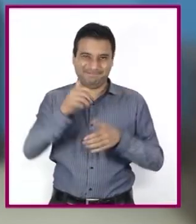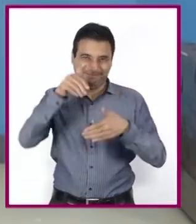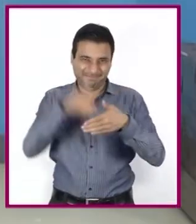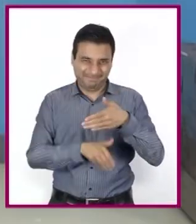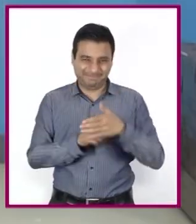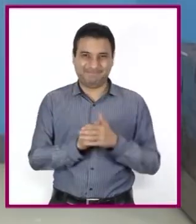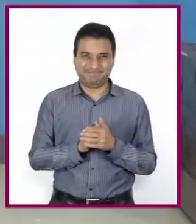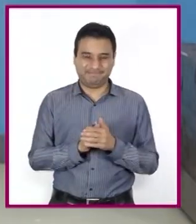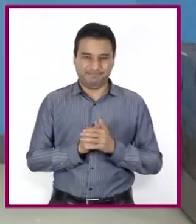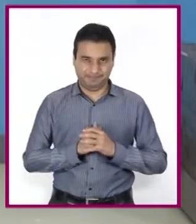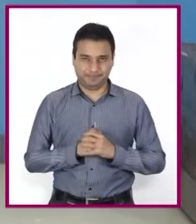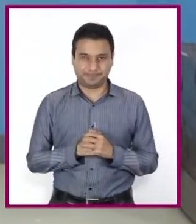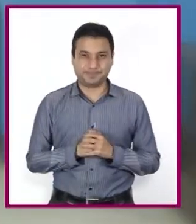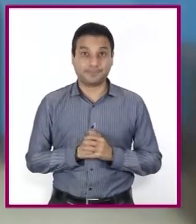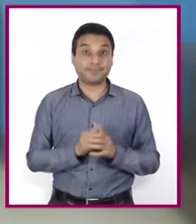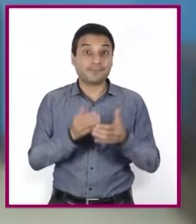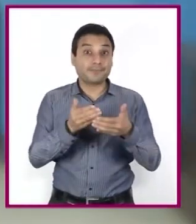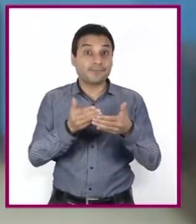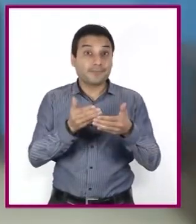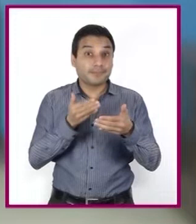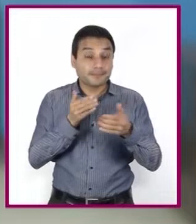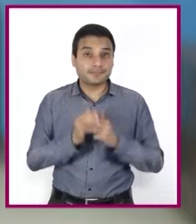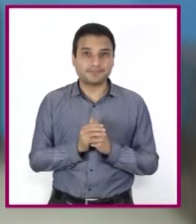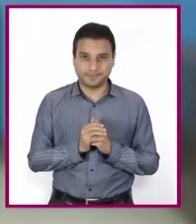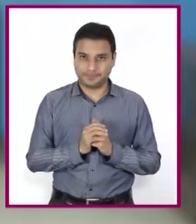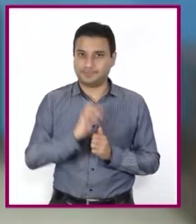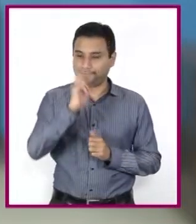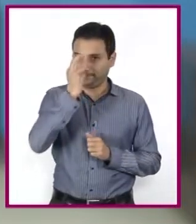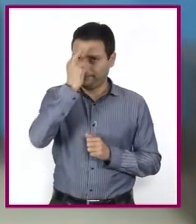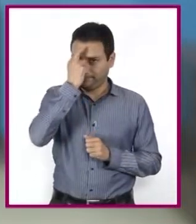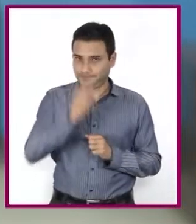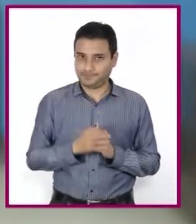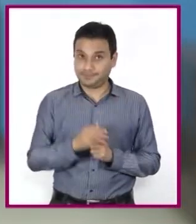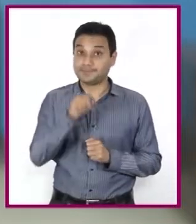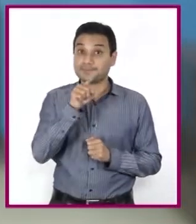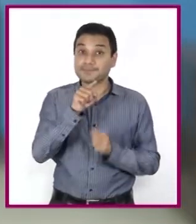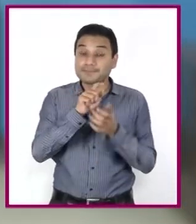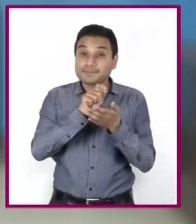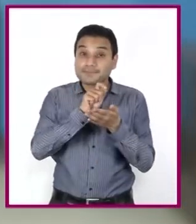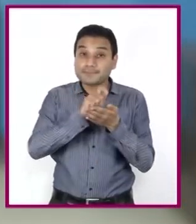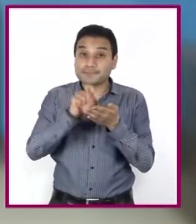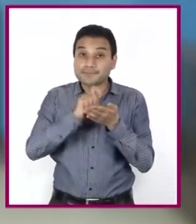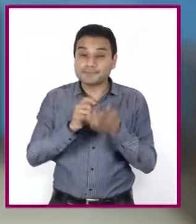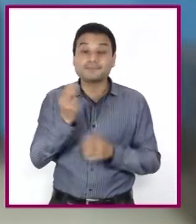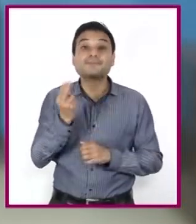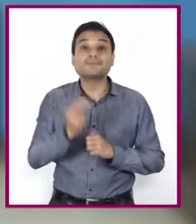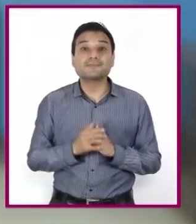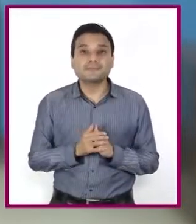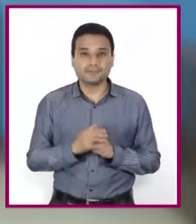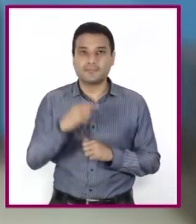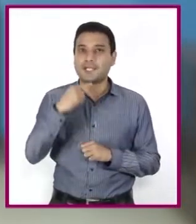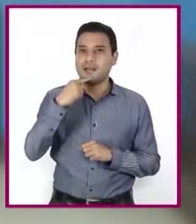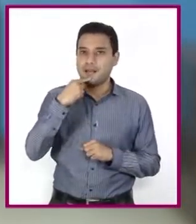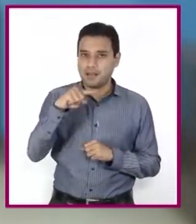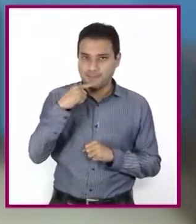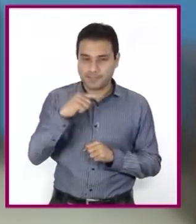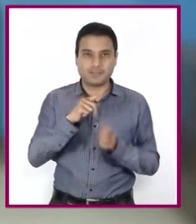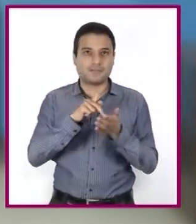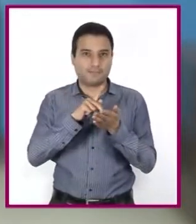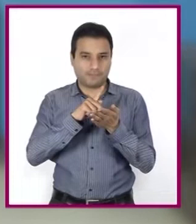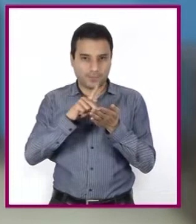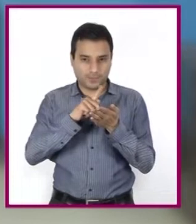bienestar. Pero antes, recuerden que para realizar anotaciones solo necesitan lápiz,